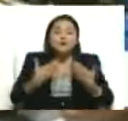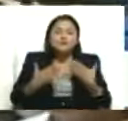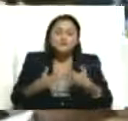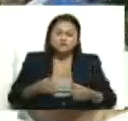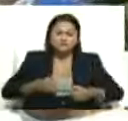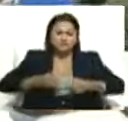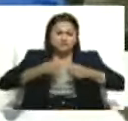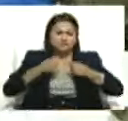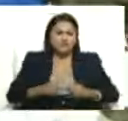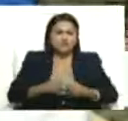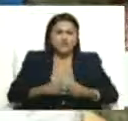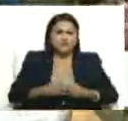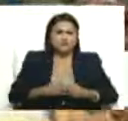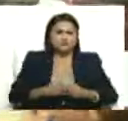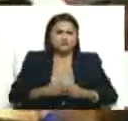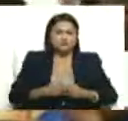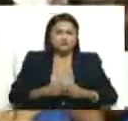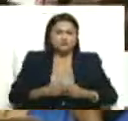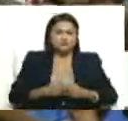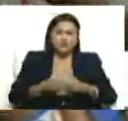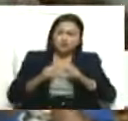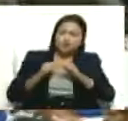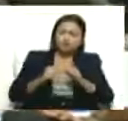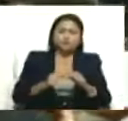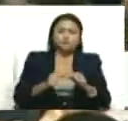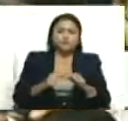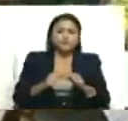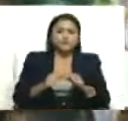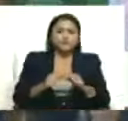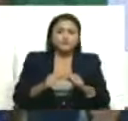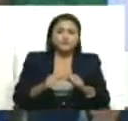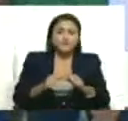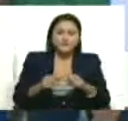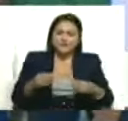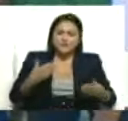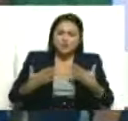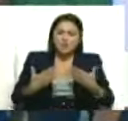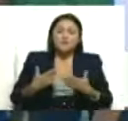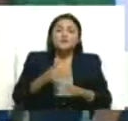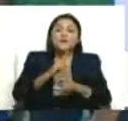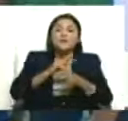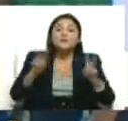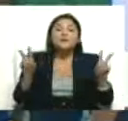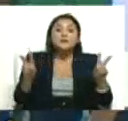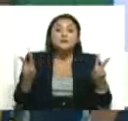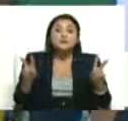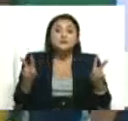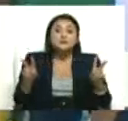firmeza, de constancia, de diplomacia de paz,